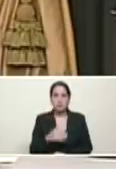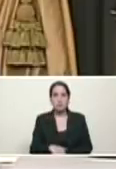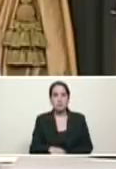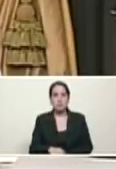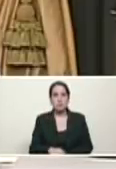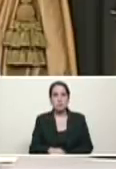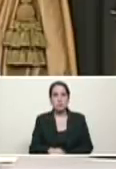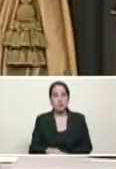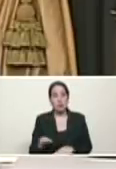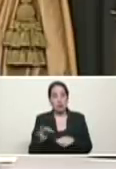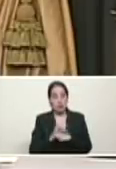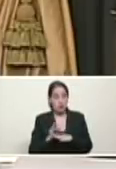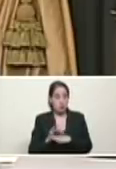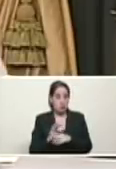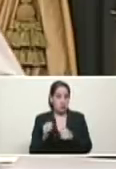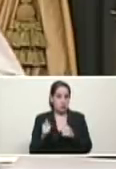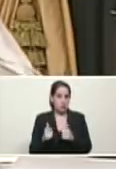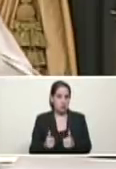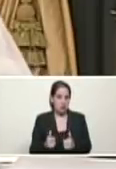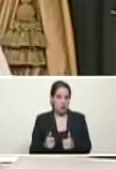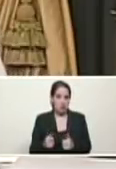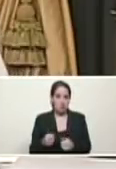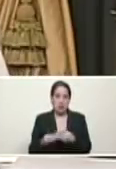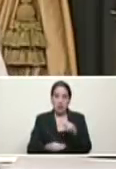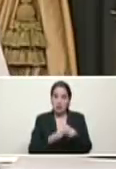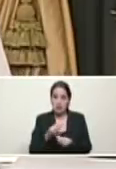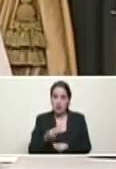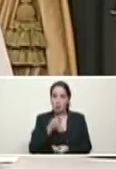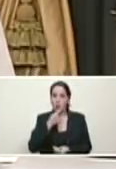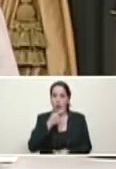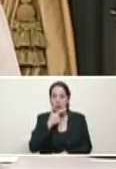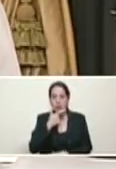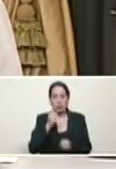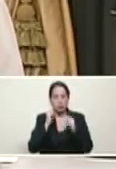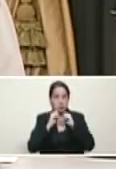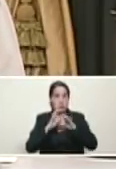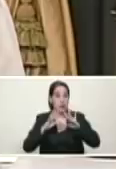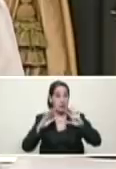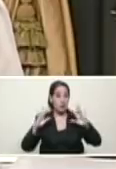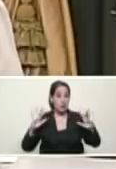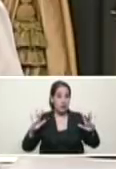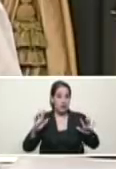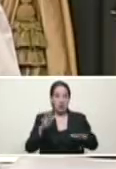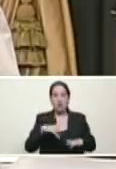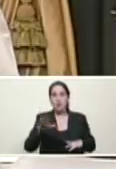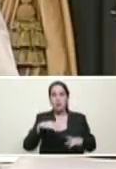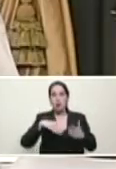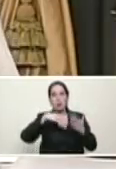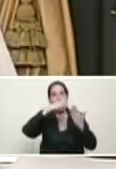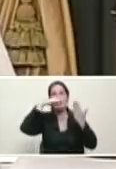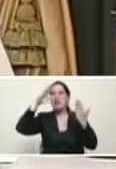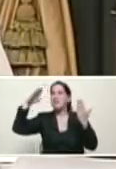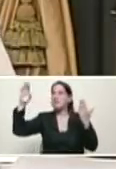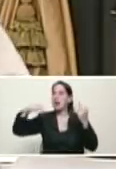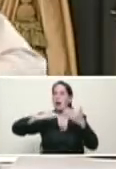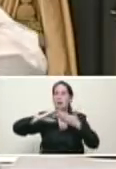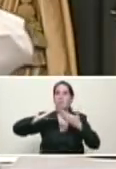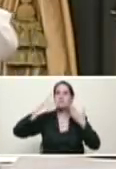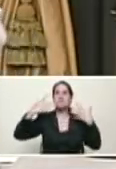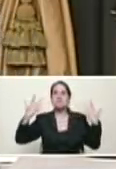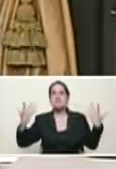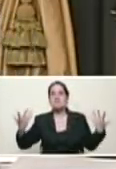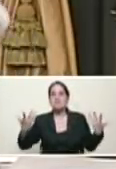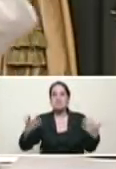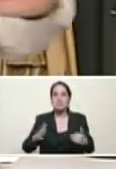bien, para que todo sea más bonito, más brillante. ¿Dónde puede ir un mural bello? ¿Dónde